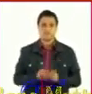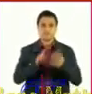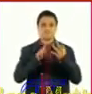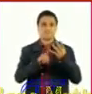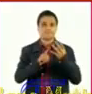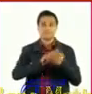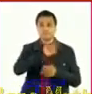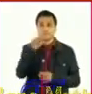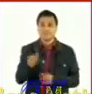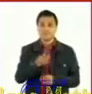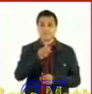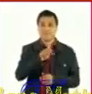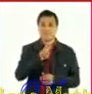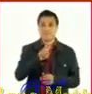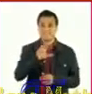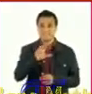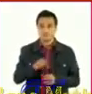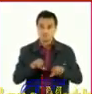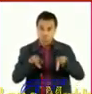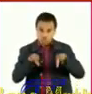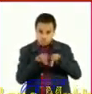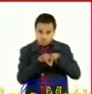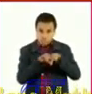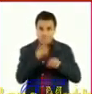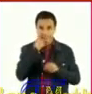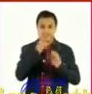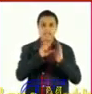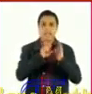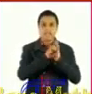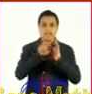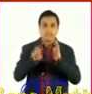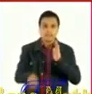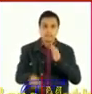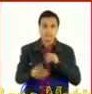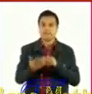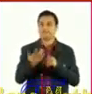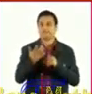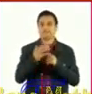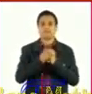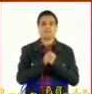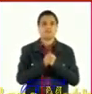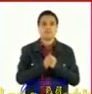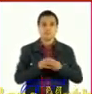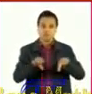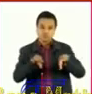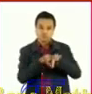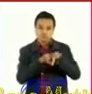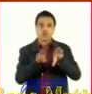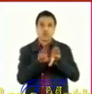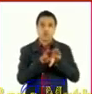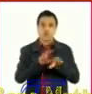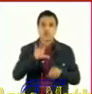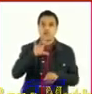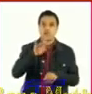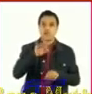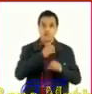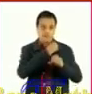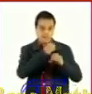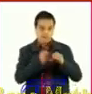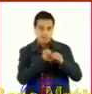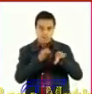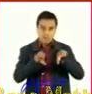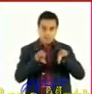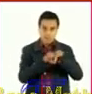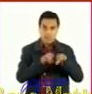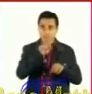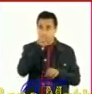los tubos de PVC con los codos, por ejemplo. Pegar las partes de la tubería con pegamento. Sellar las diferentes